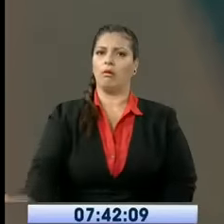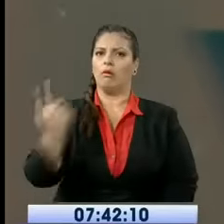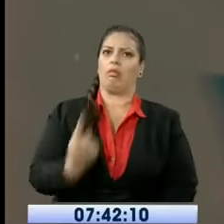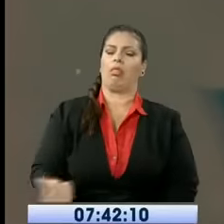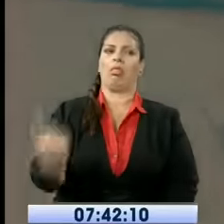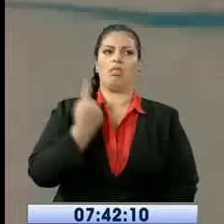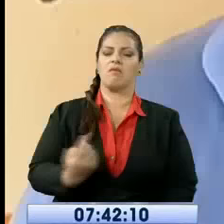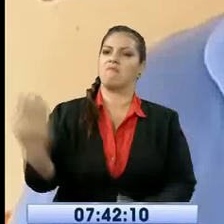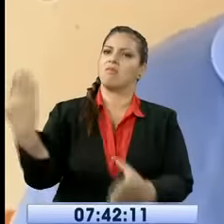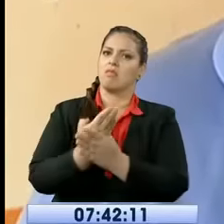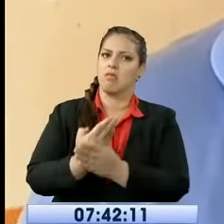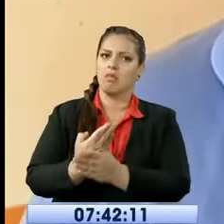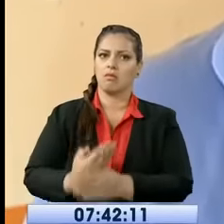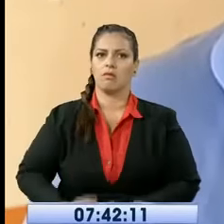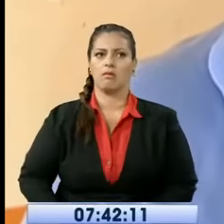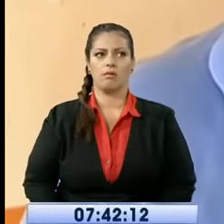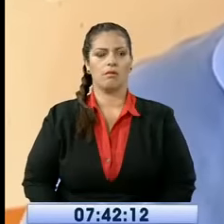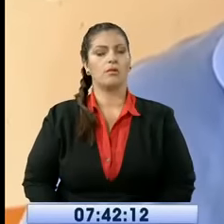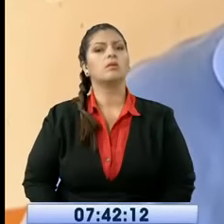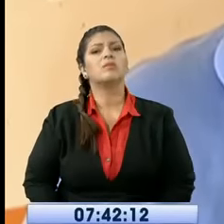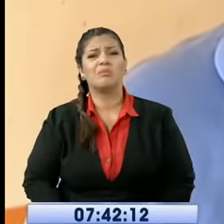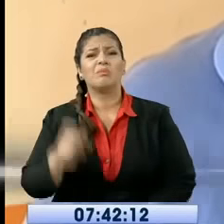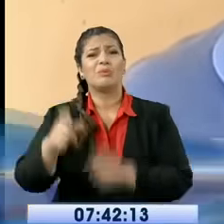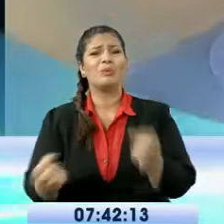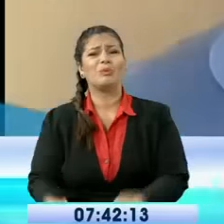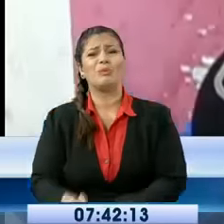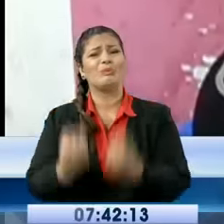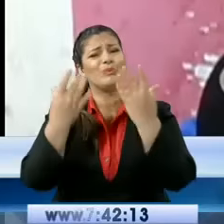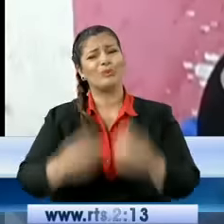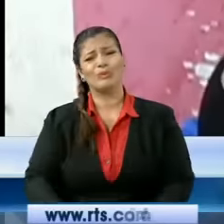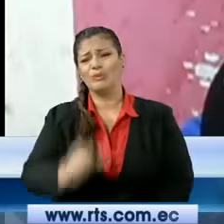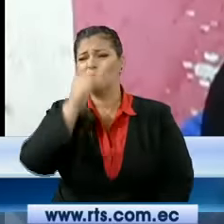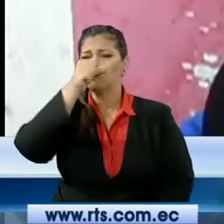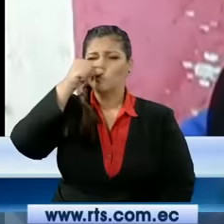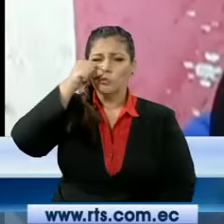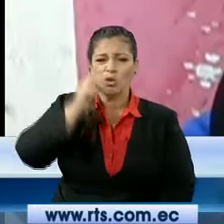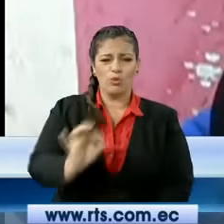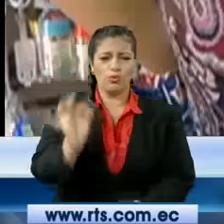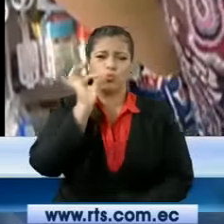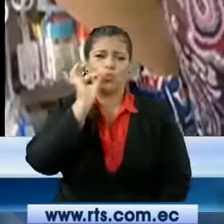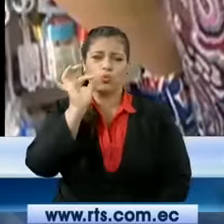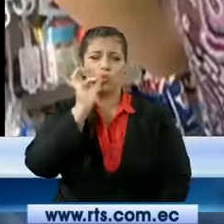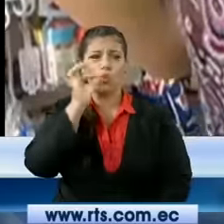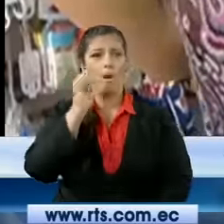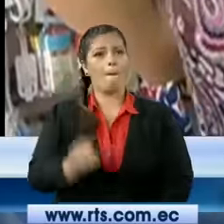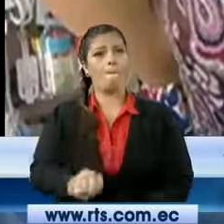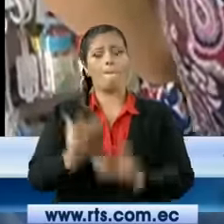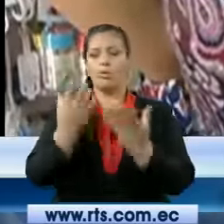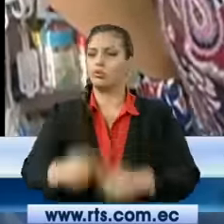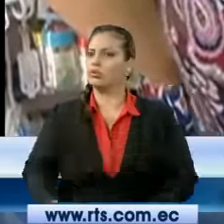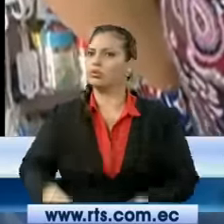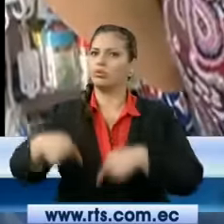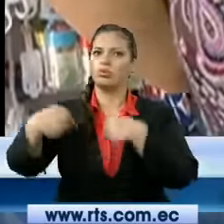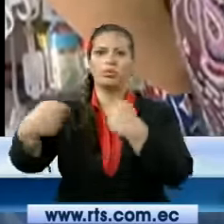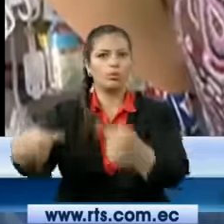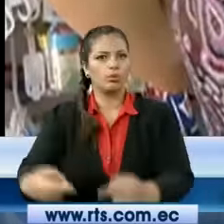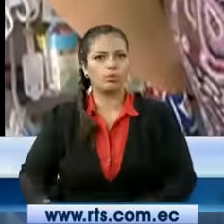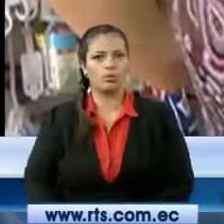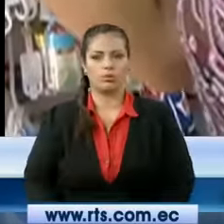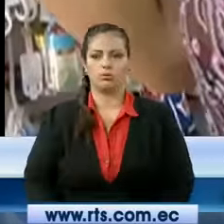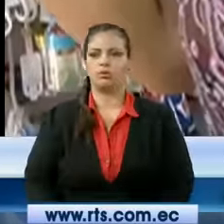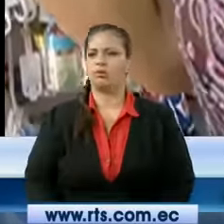consumidores de H. Hay demasiado hachero, demasiado. De que sí hay hachero por aquí, lo hay. Es siempre, es todos los días. El problema de los